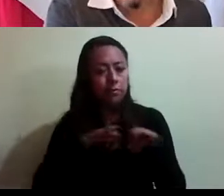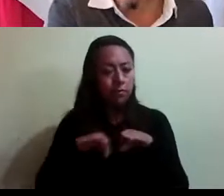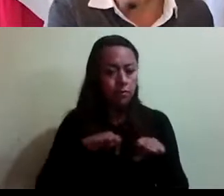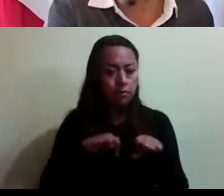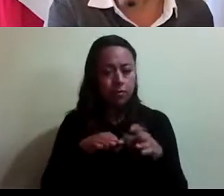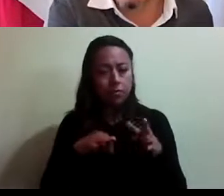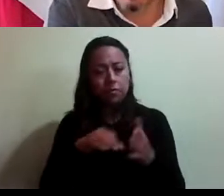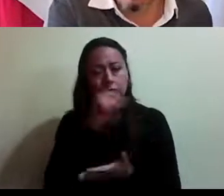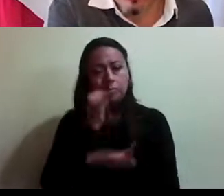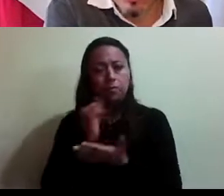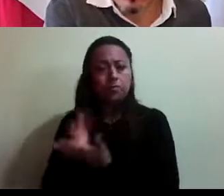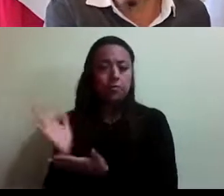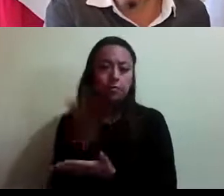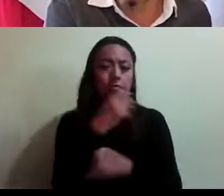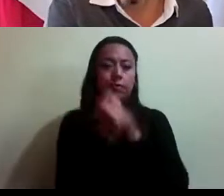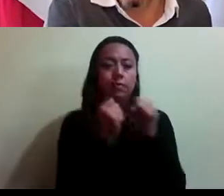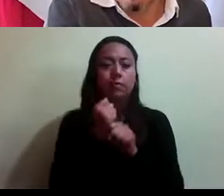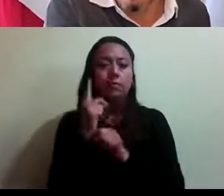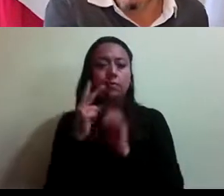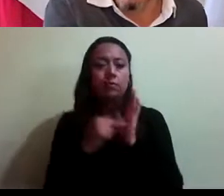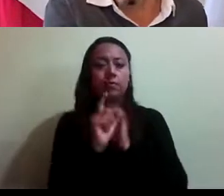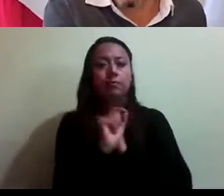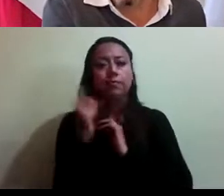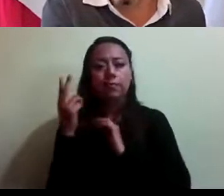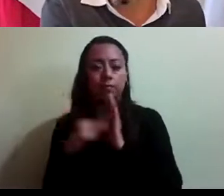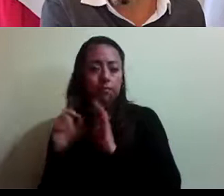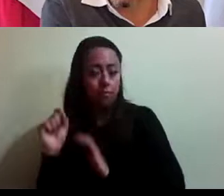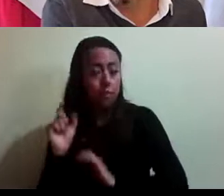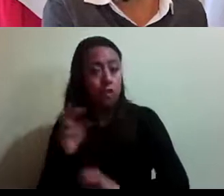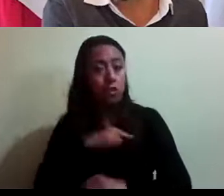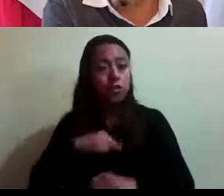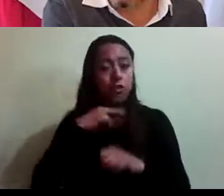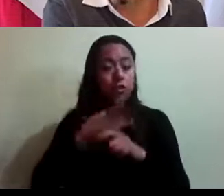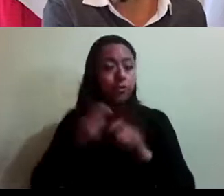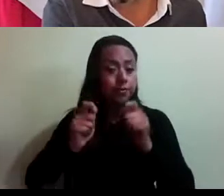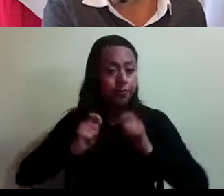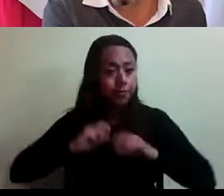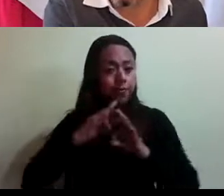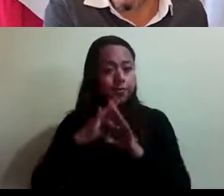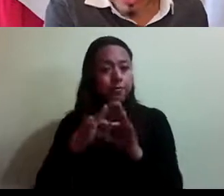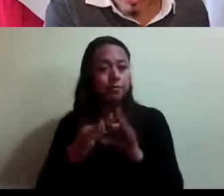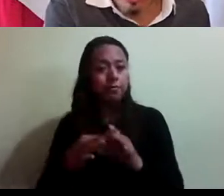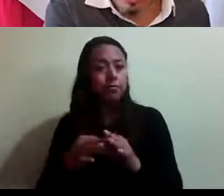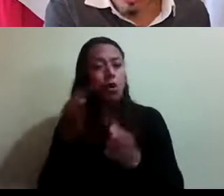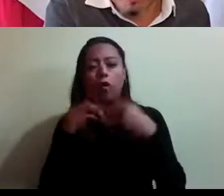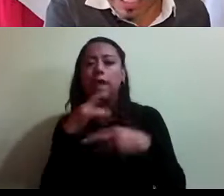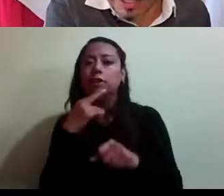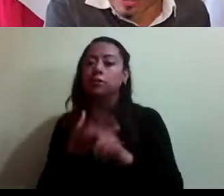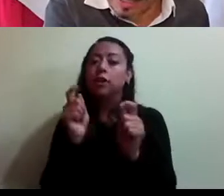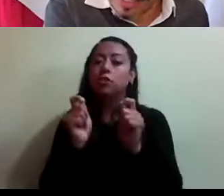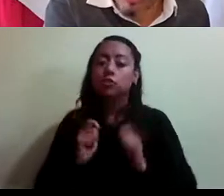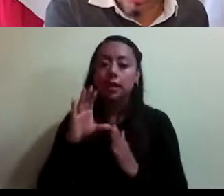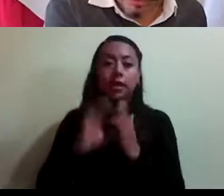año 2021, habremos de asumir de manera correcta las facultades que otorga la Constitución y que